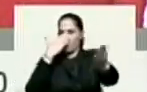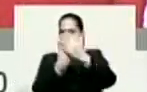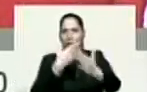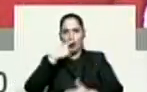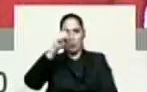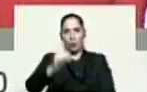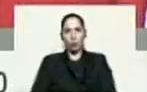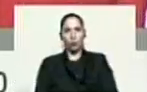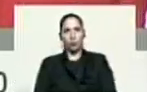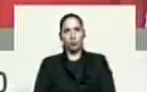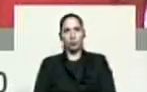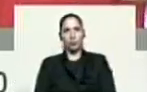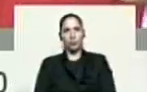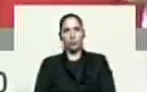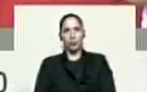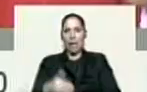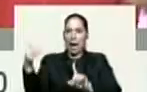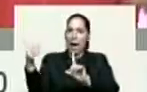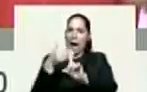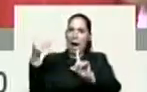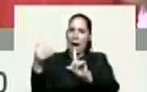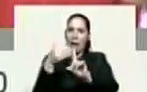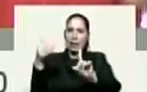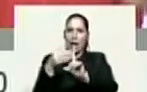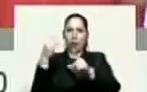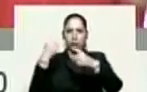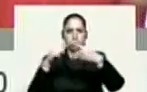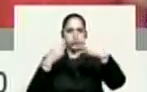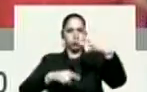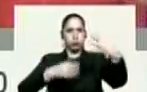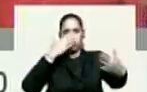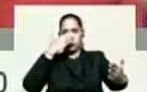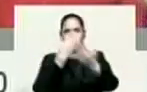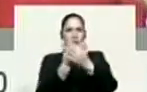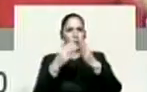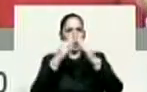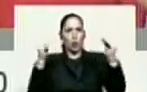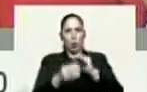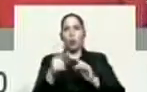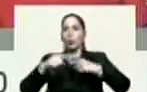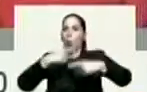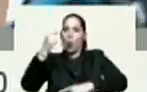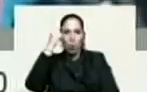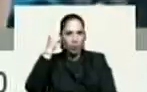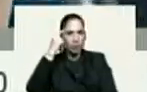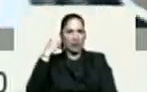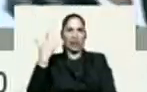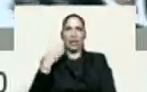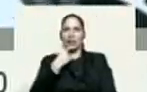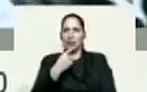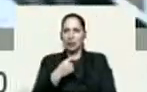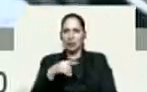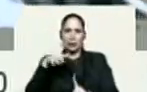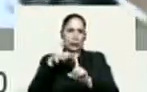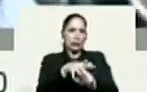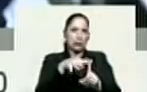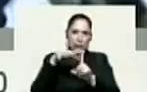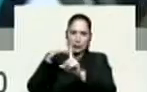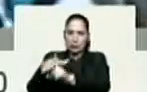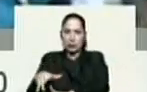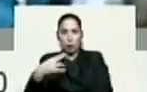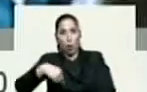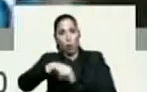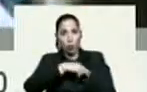Maduro, atacado desde todos los frentes. Todos los días lo amenazan, a él y a nosotros